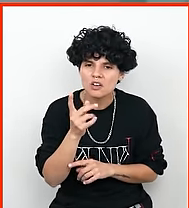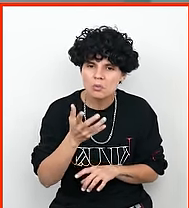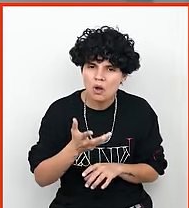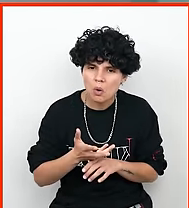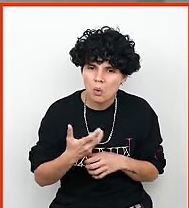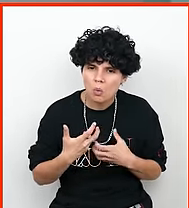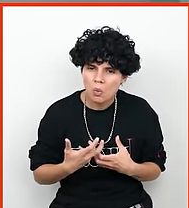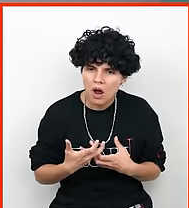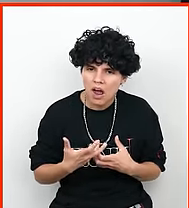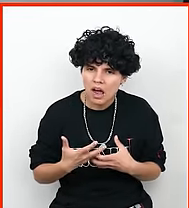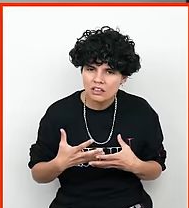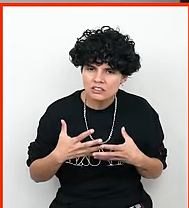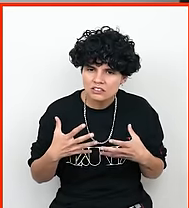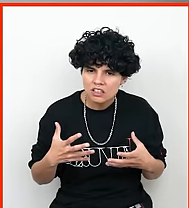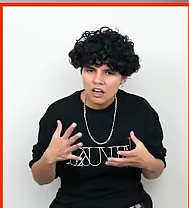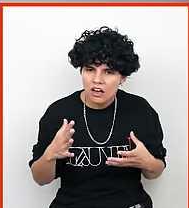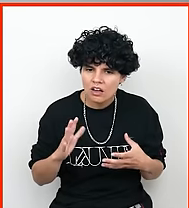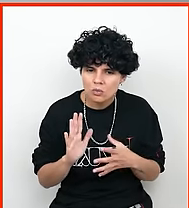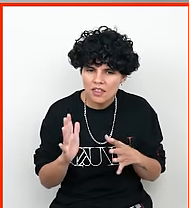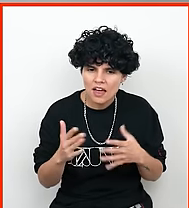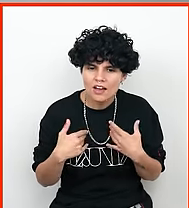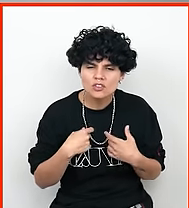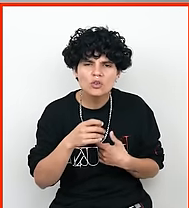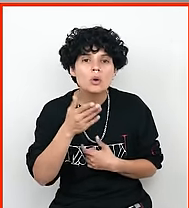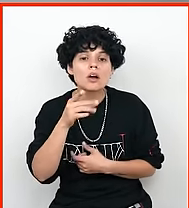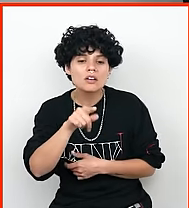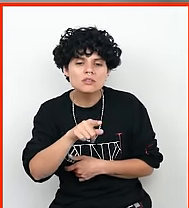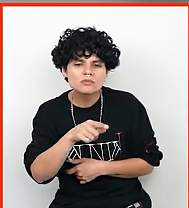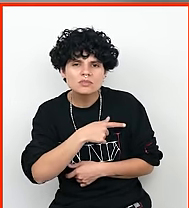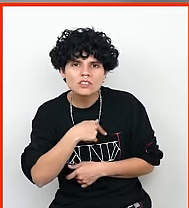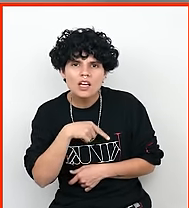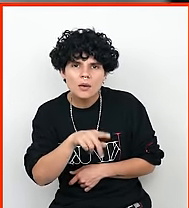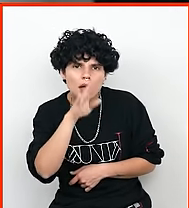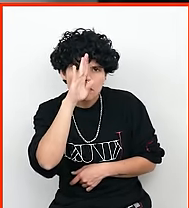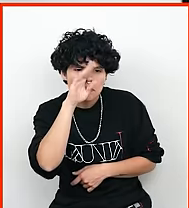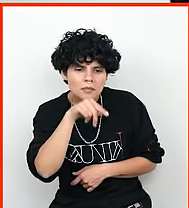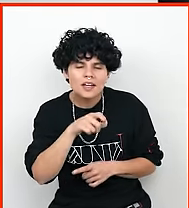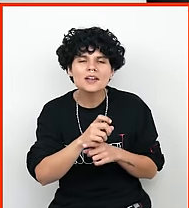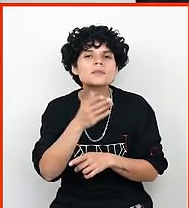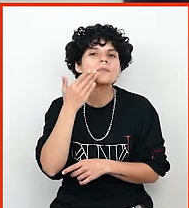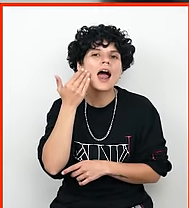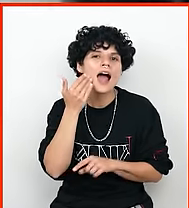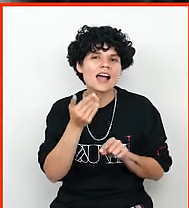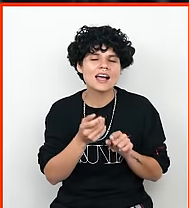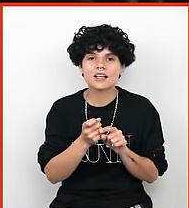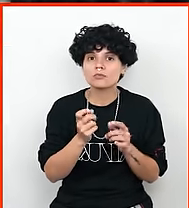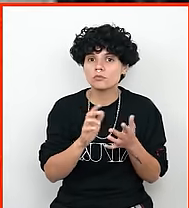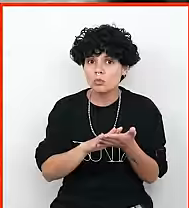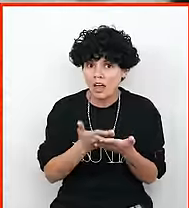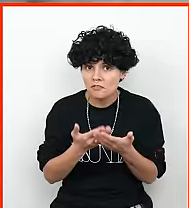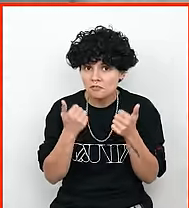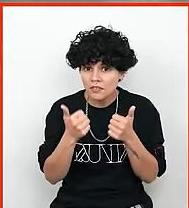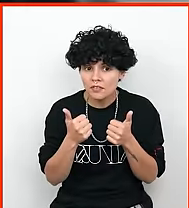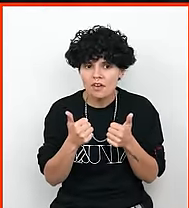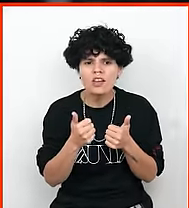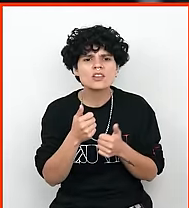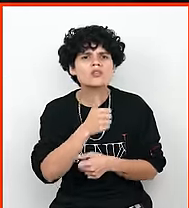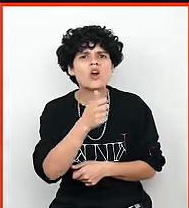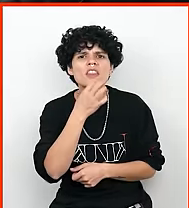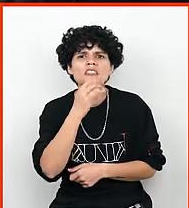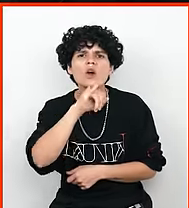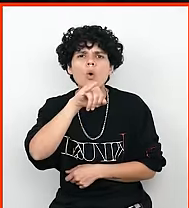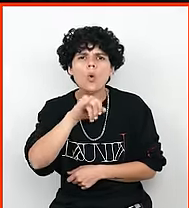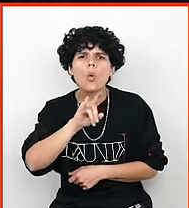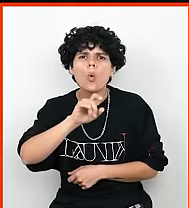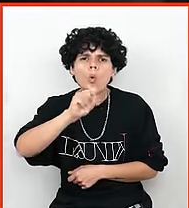gracias. Ahí está. Muy bien. ¿Cómo se llama él? Blanquita. Blanquita, ella. Blanquita. ¿Cómo estamos? ¿Todo bien o no? Todo bien, todo bien. ¿Todos te dicen Juan Pablo?